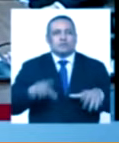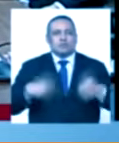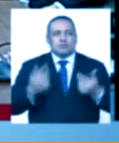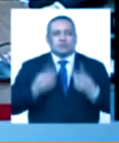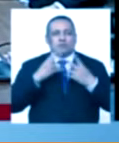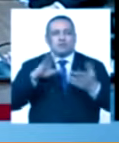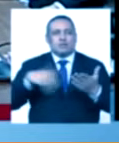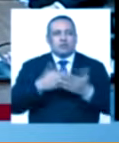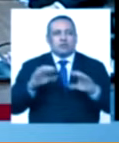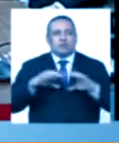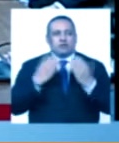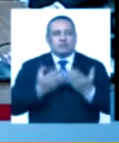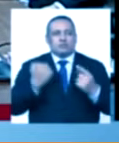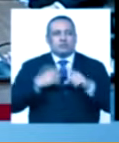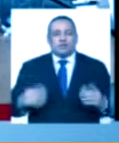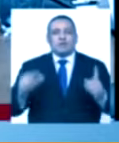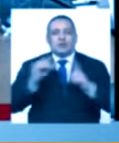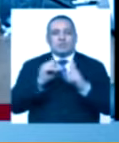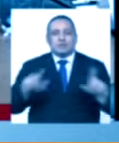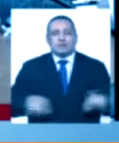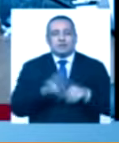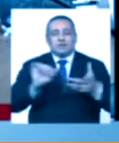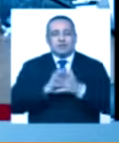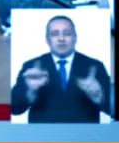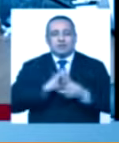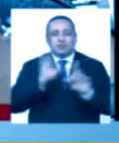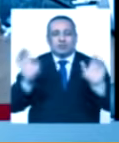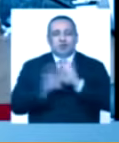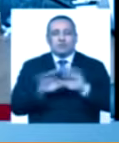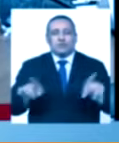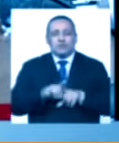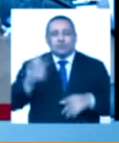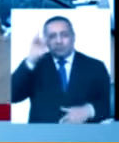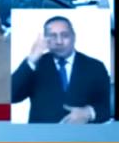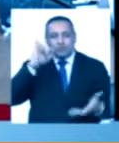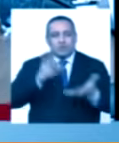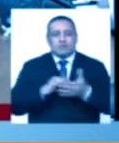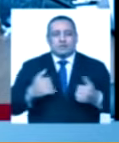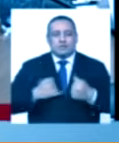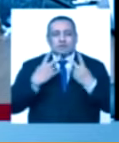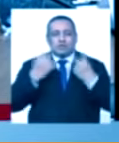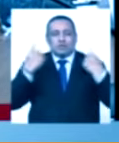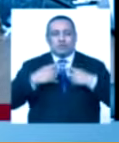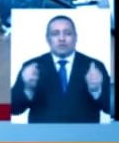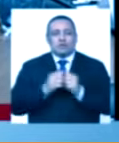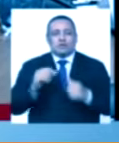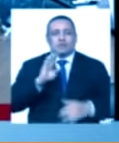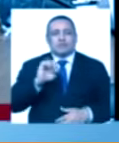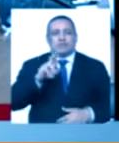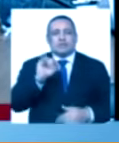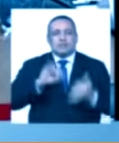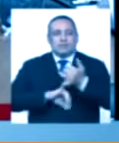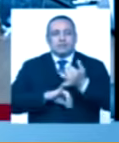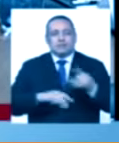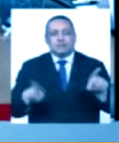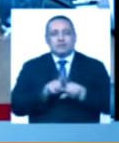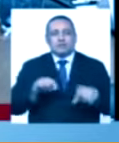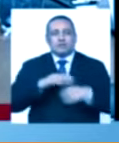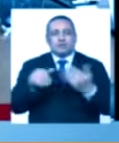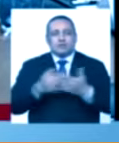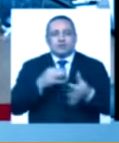llegue por el Congreso, pero por lo pronto que espere. Y no puede generar confusión por parte también de la señora Patricia Benítez, porque todo su